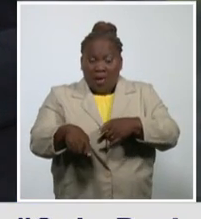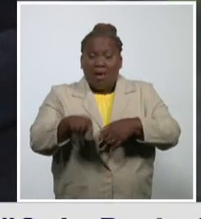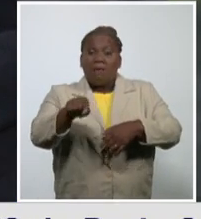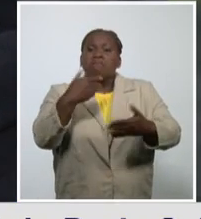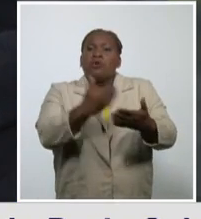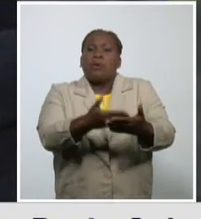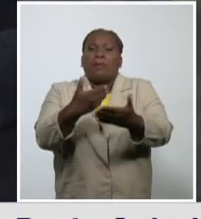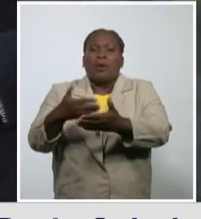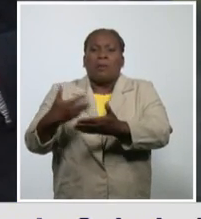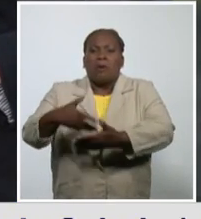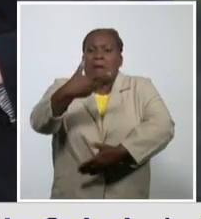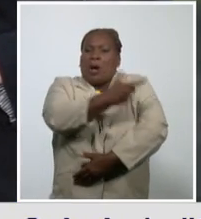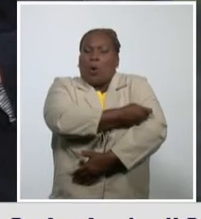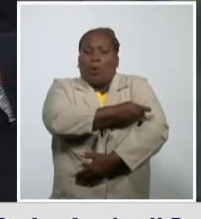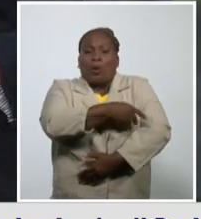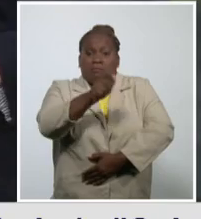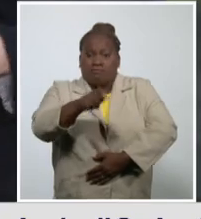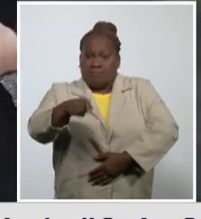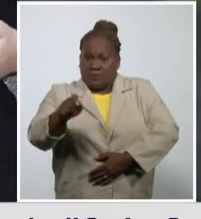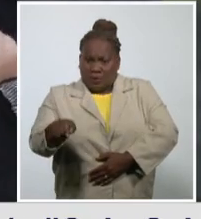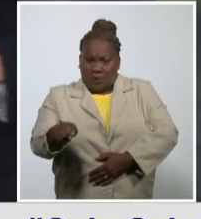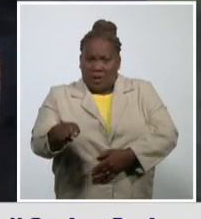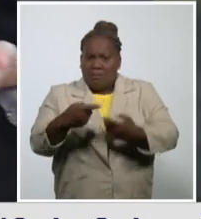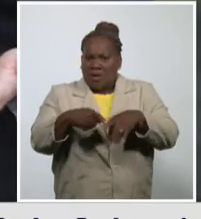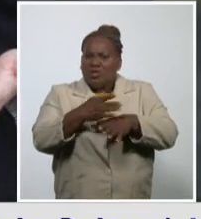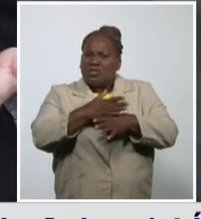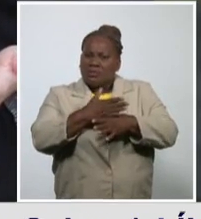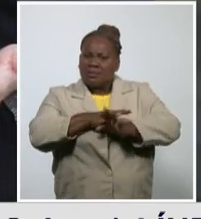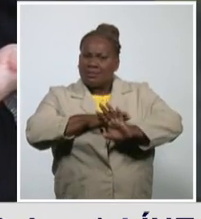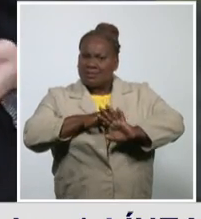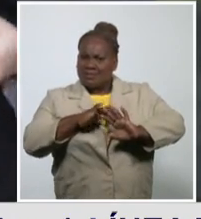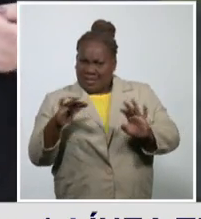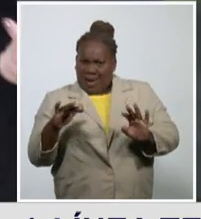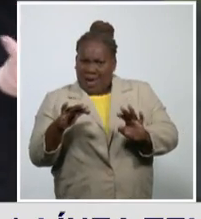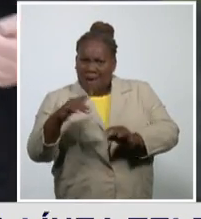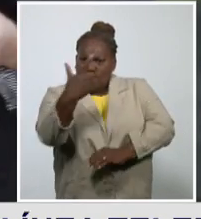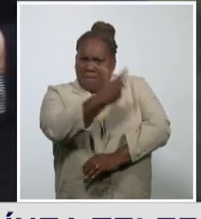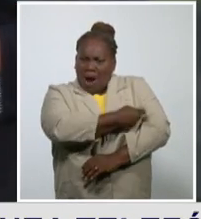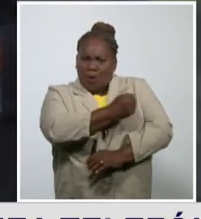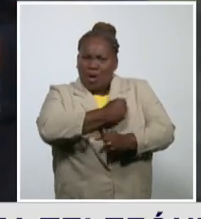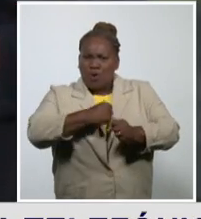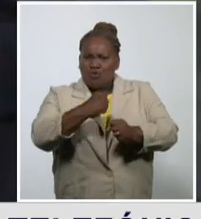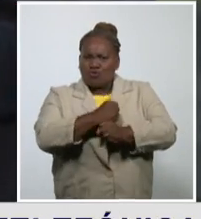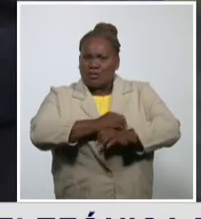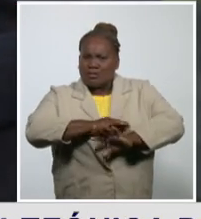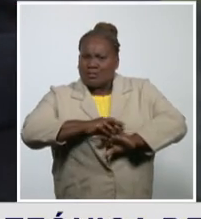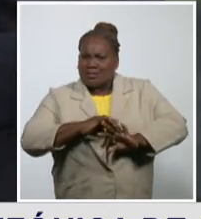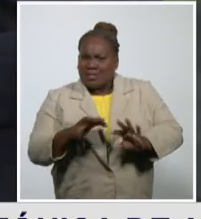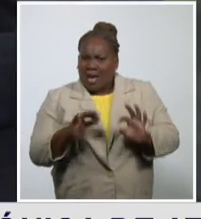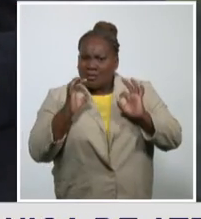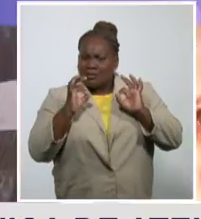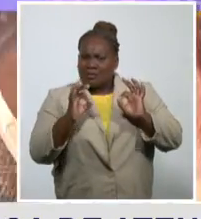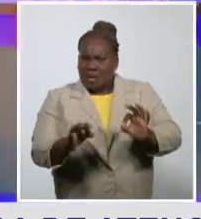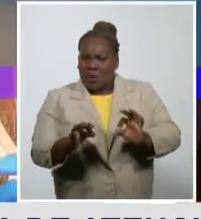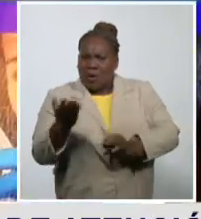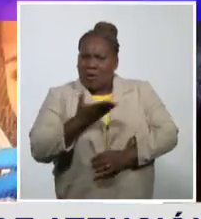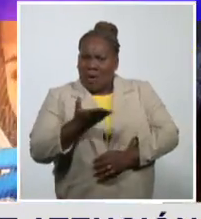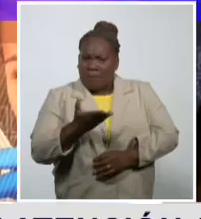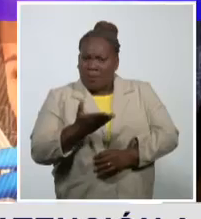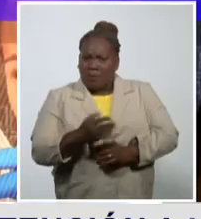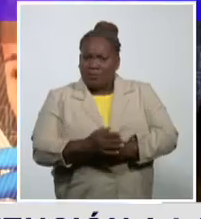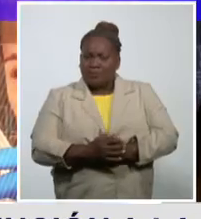seres humanos. Pero ¿significa esto que la vacuna podría utilizarse de manera eficaz y segura con inmediatez?